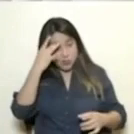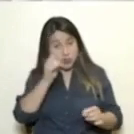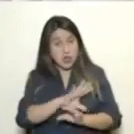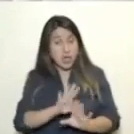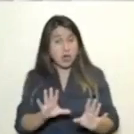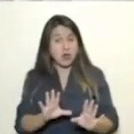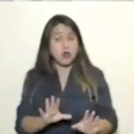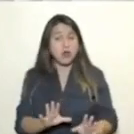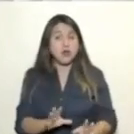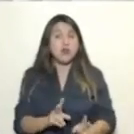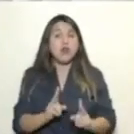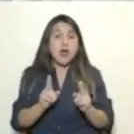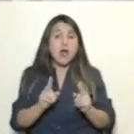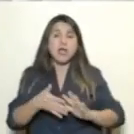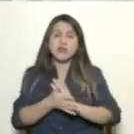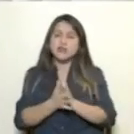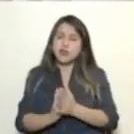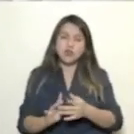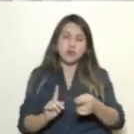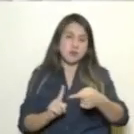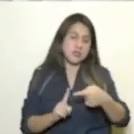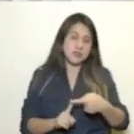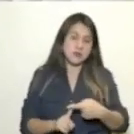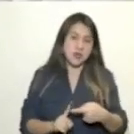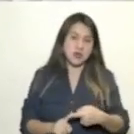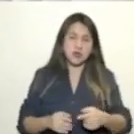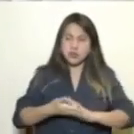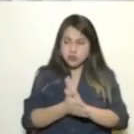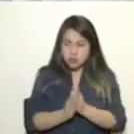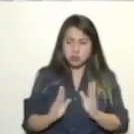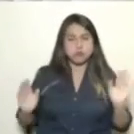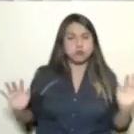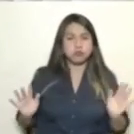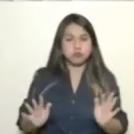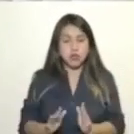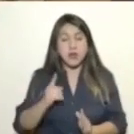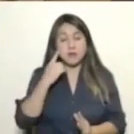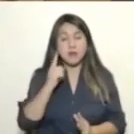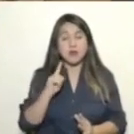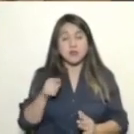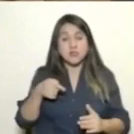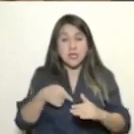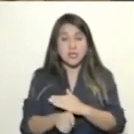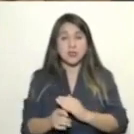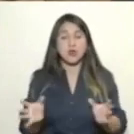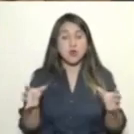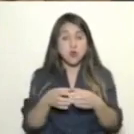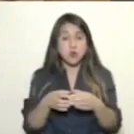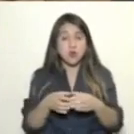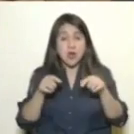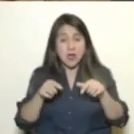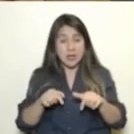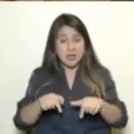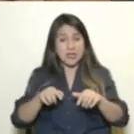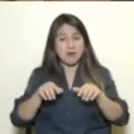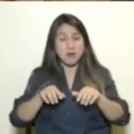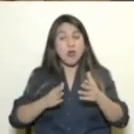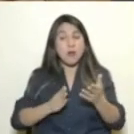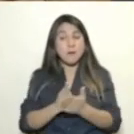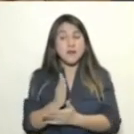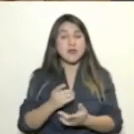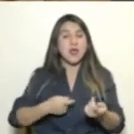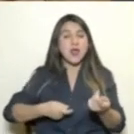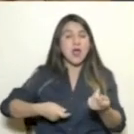Yo quisiera que estén todos adentro. Pero si usted entra en una coalición para decir aquí nos vamos a empezar a